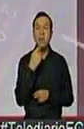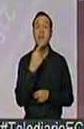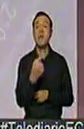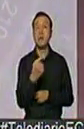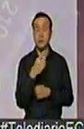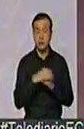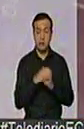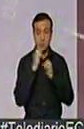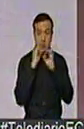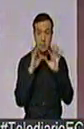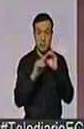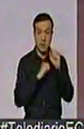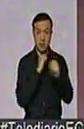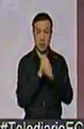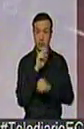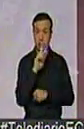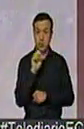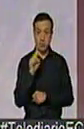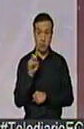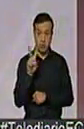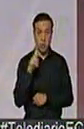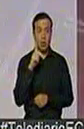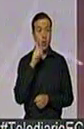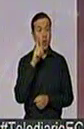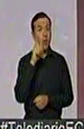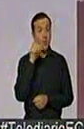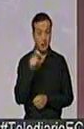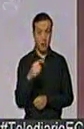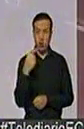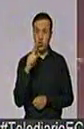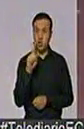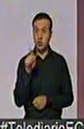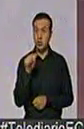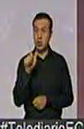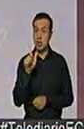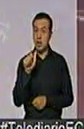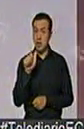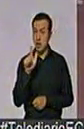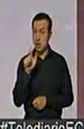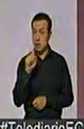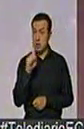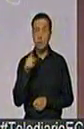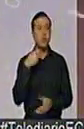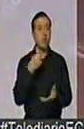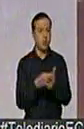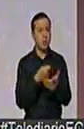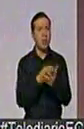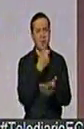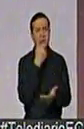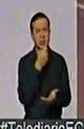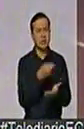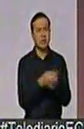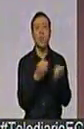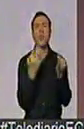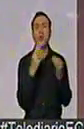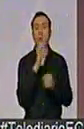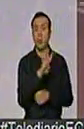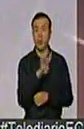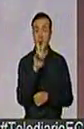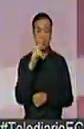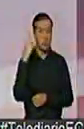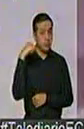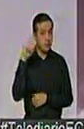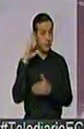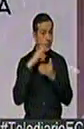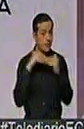septiembre de 2012, González autorizó la compra de fármacos en 90 diferentes especies, con un presupuesto de 42 millones de